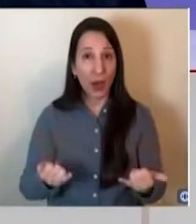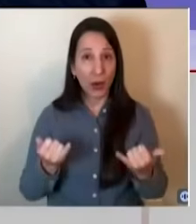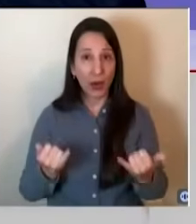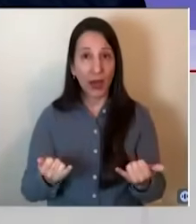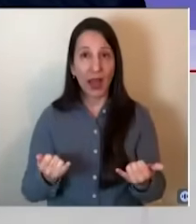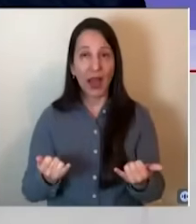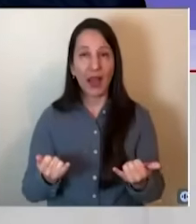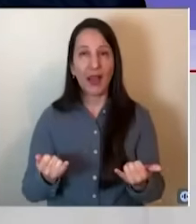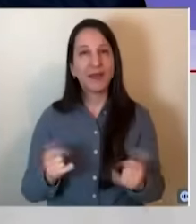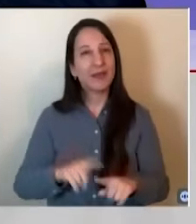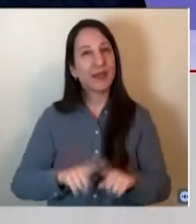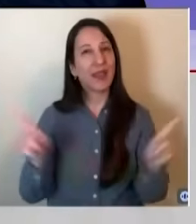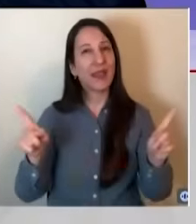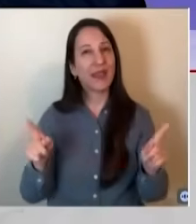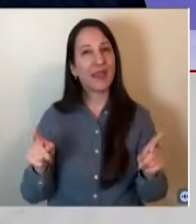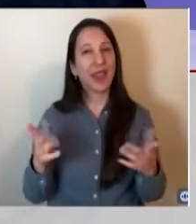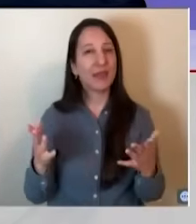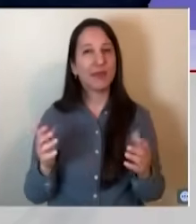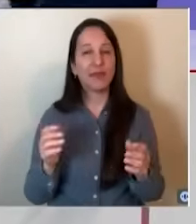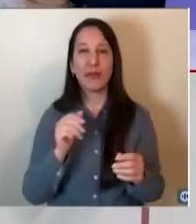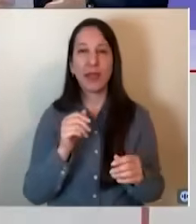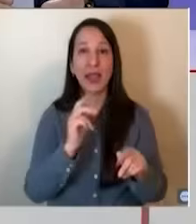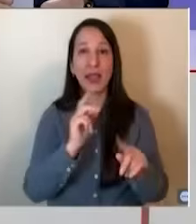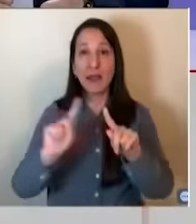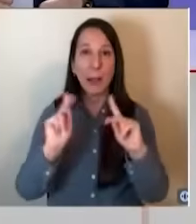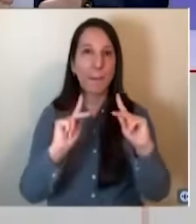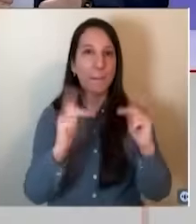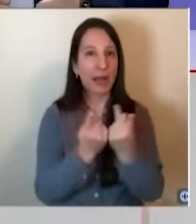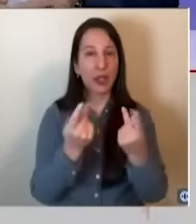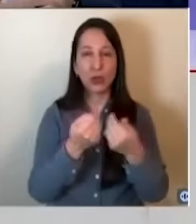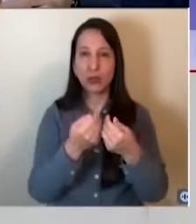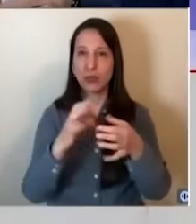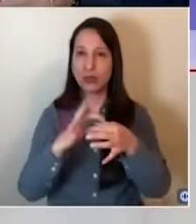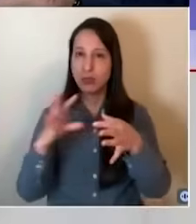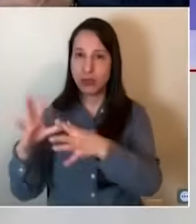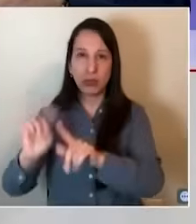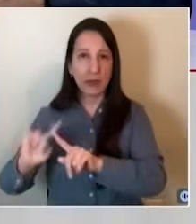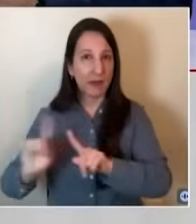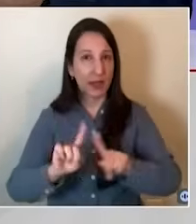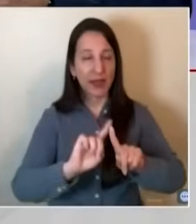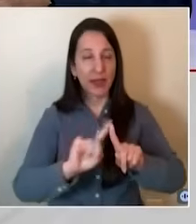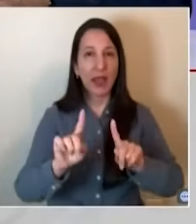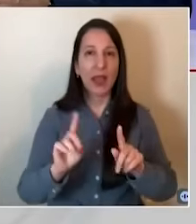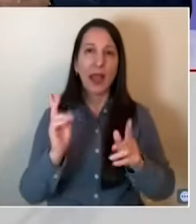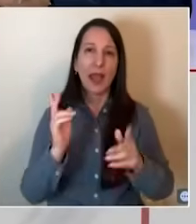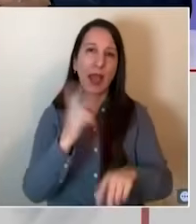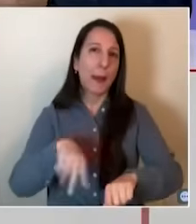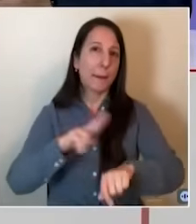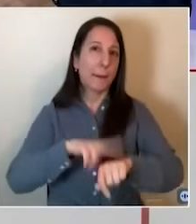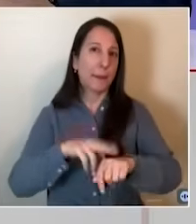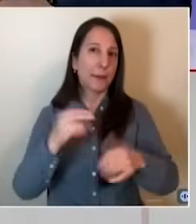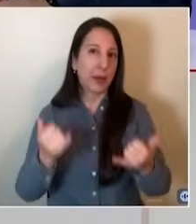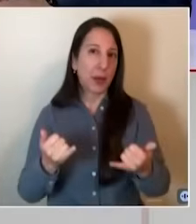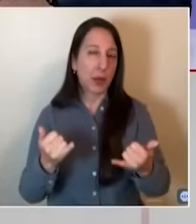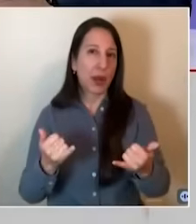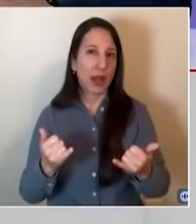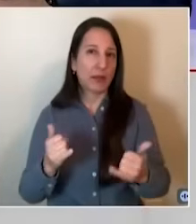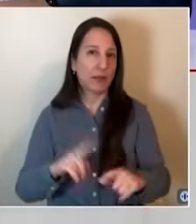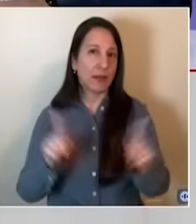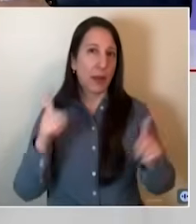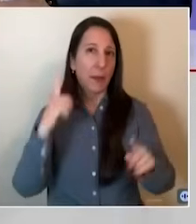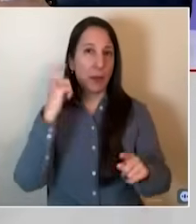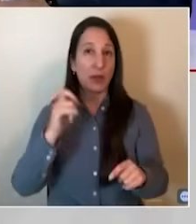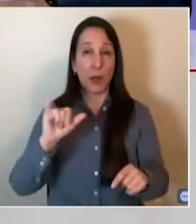de la desinstitucionalización partidaria, pero además en una época particular porque, como lo dije hace 3 años y